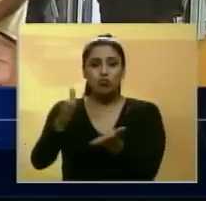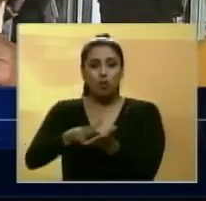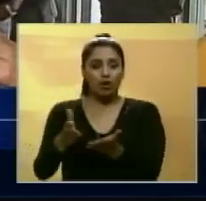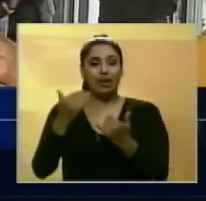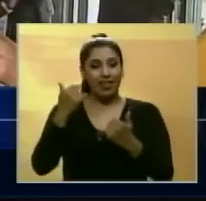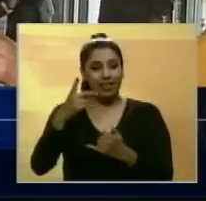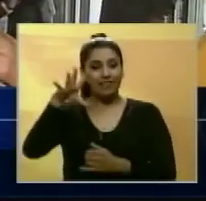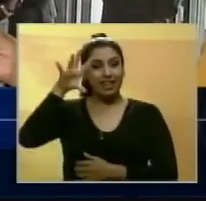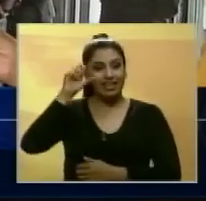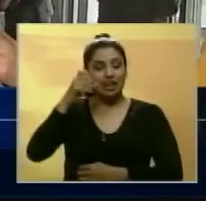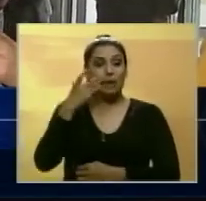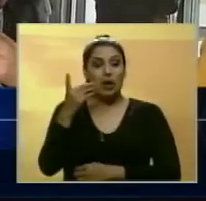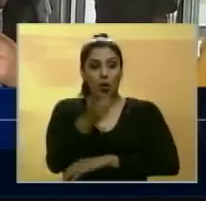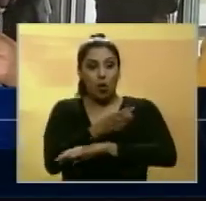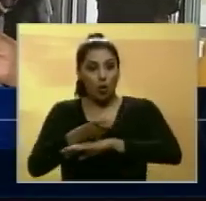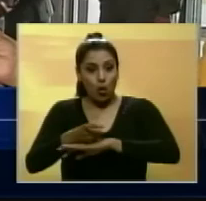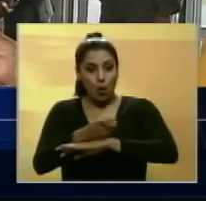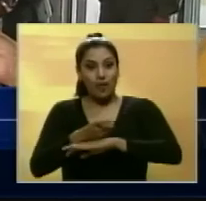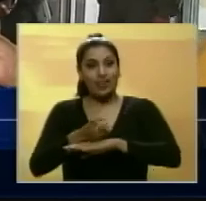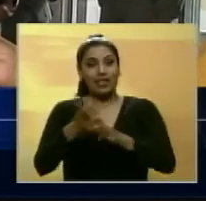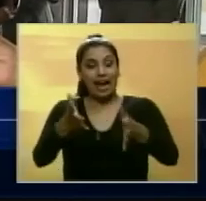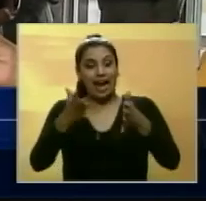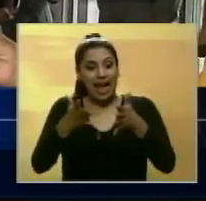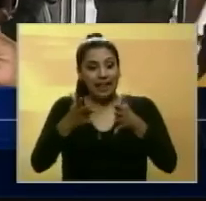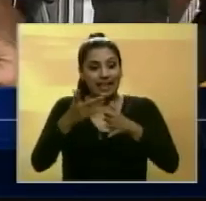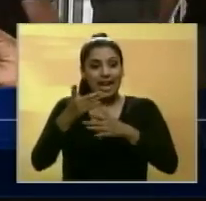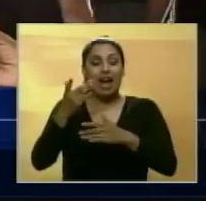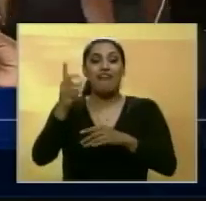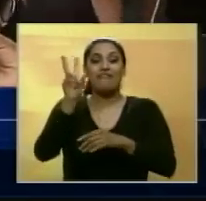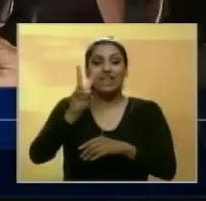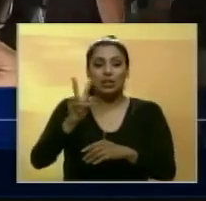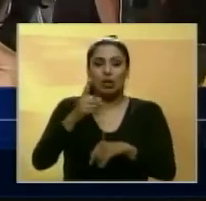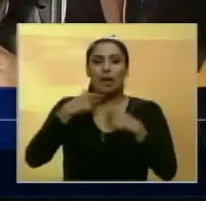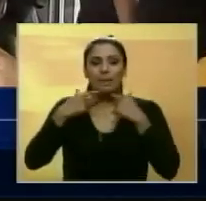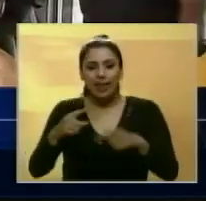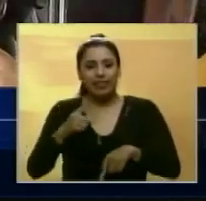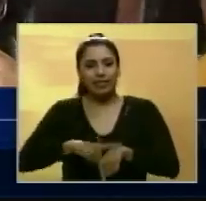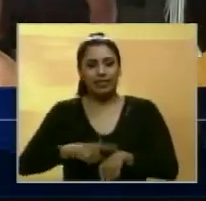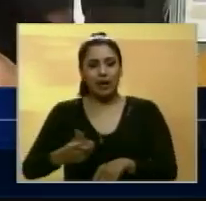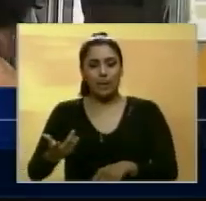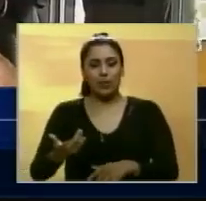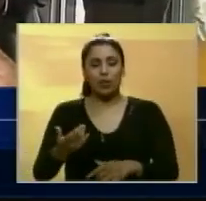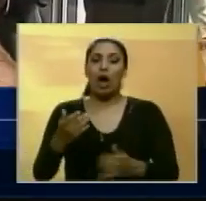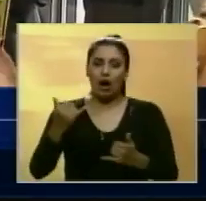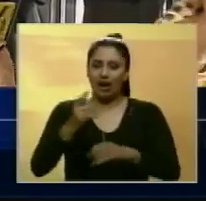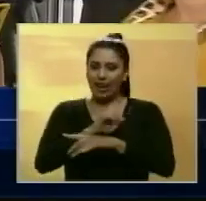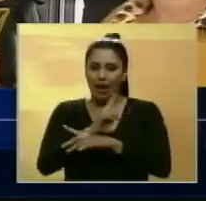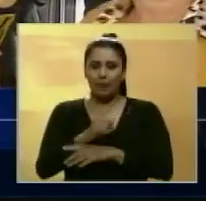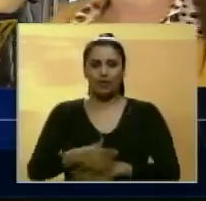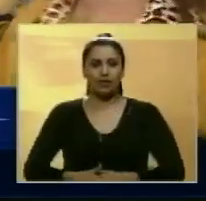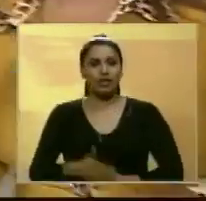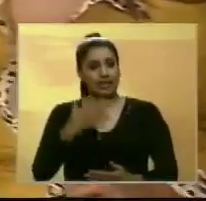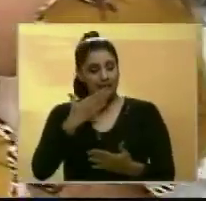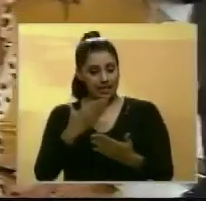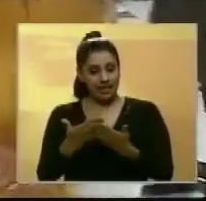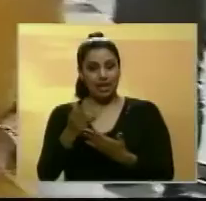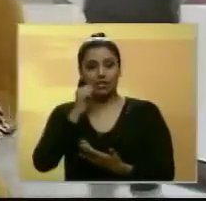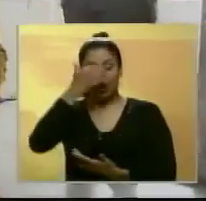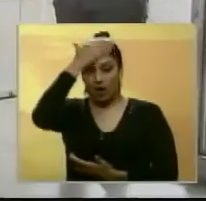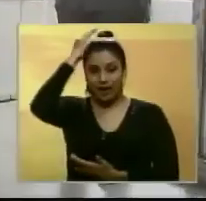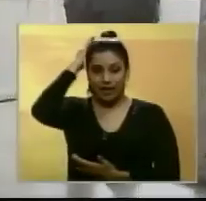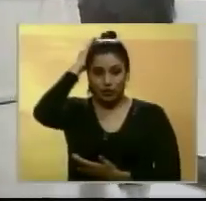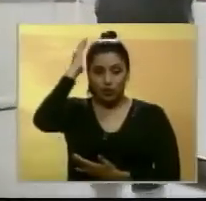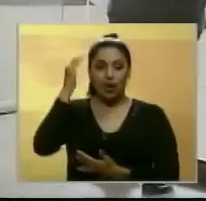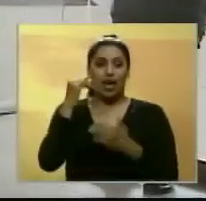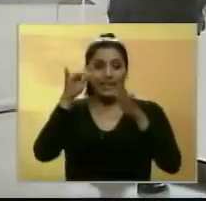entender que si el gobierno gana tiempo, Venezuela pierde tiempo. No hay tiempo que perder. Gracias. Le damos las gracias a Jesús Chubo